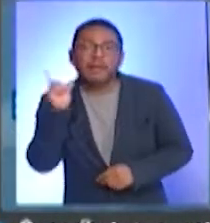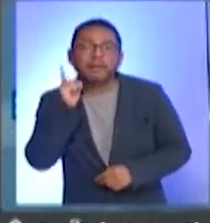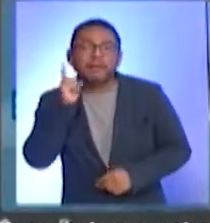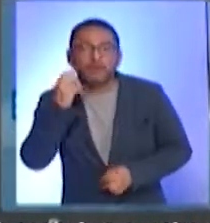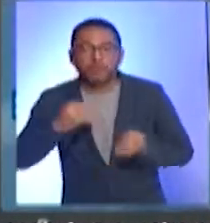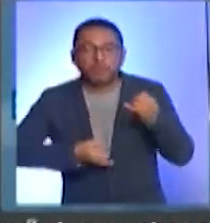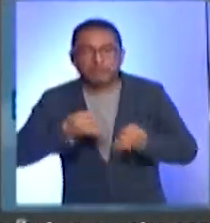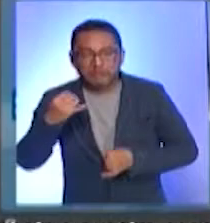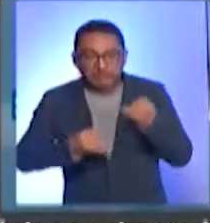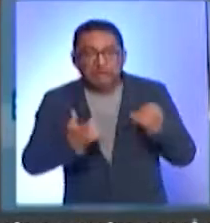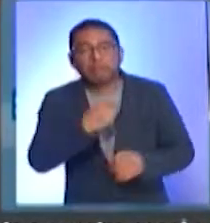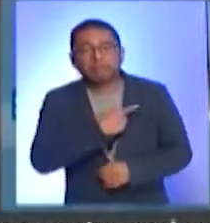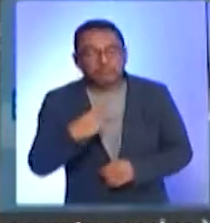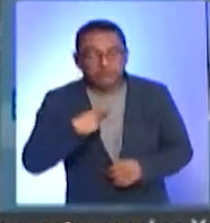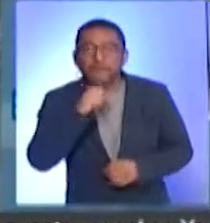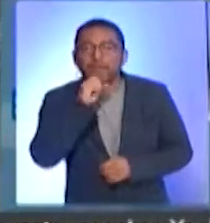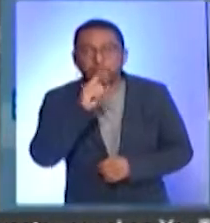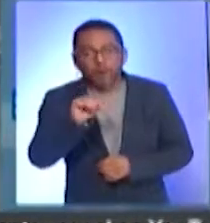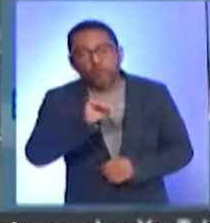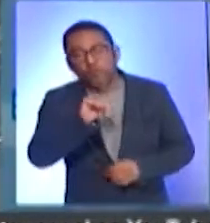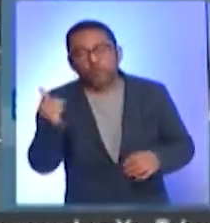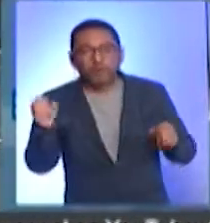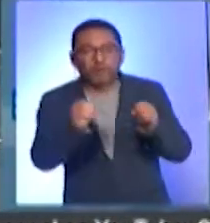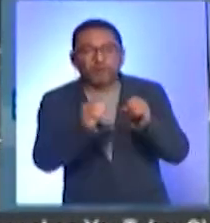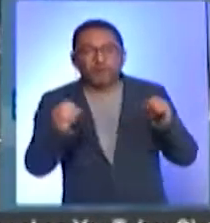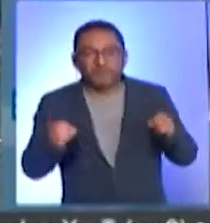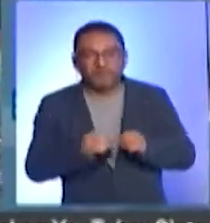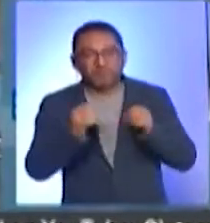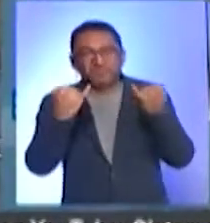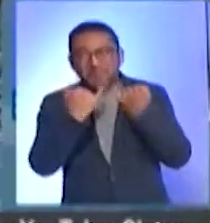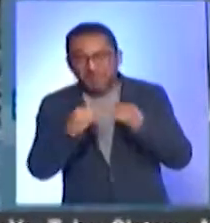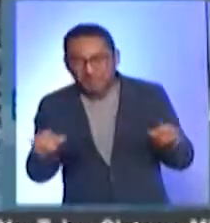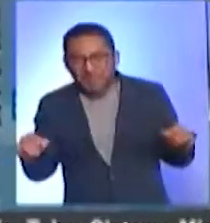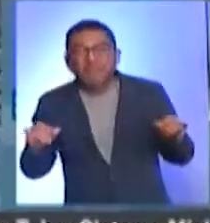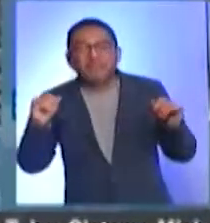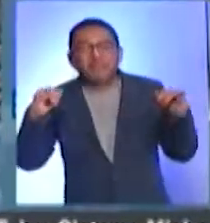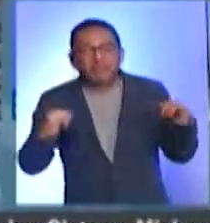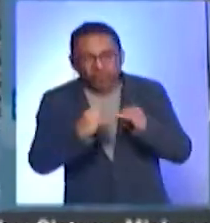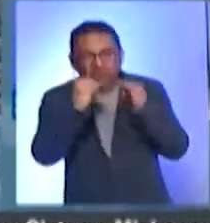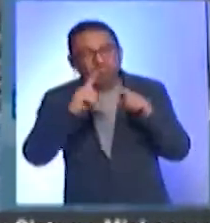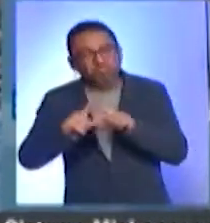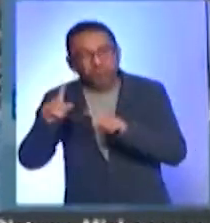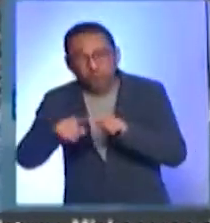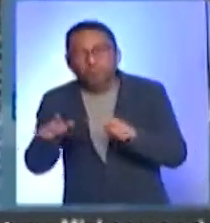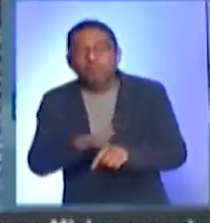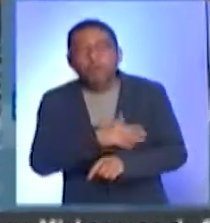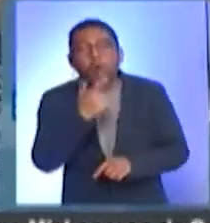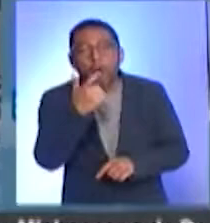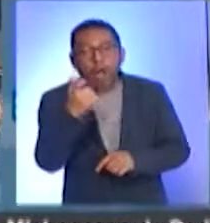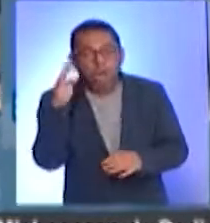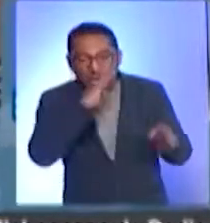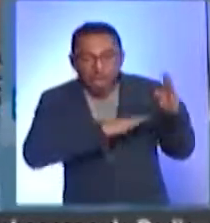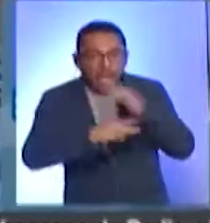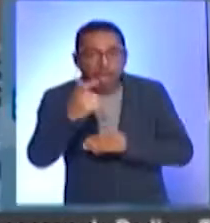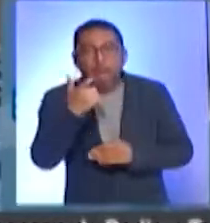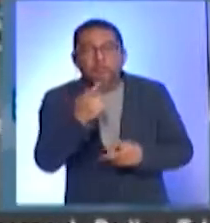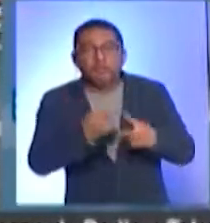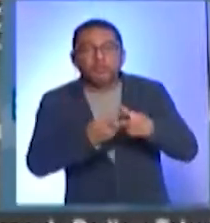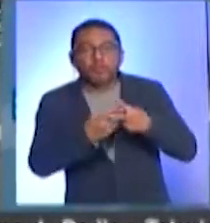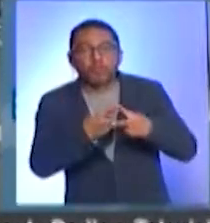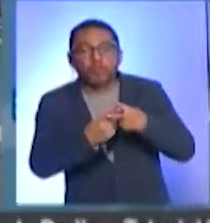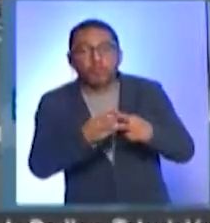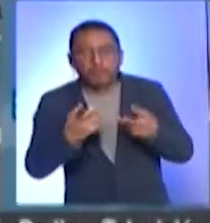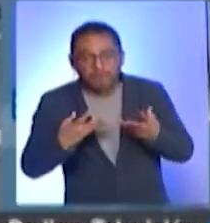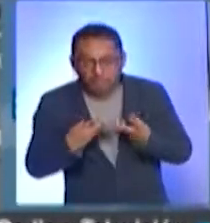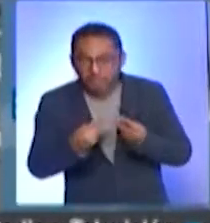así como con algunos organismos autónomos y subsistemas ello derivado del déficit estructural presupuestal en sus